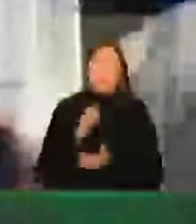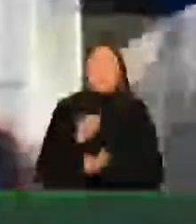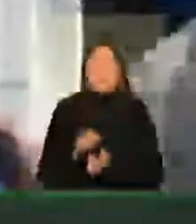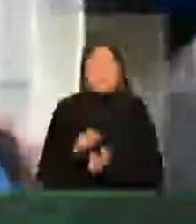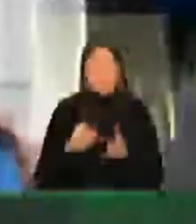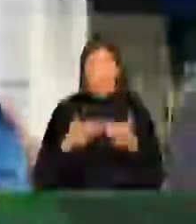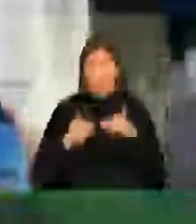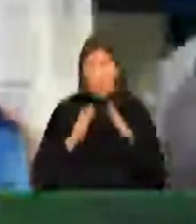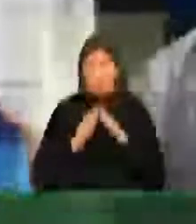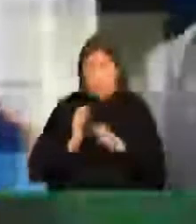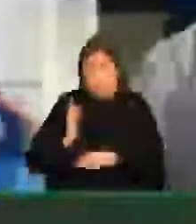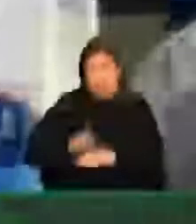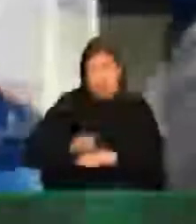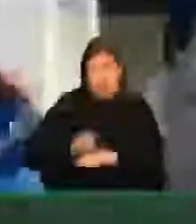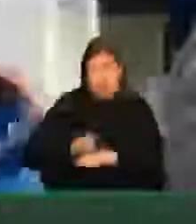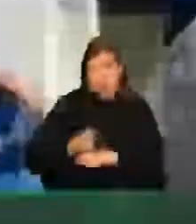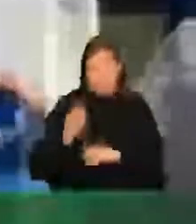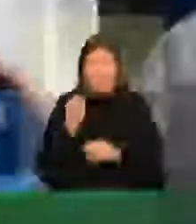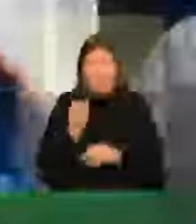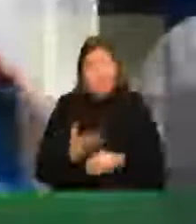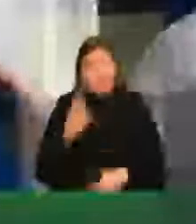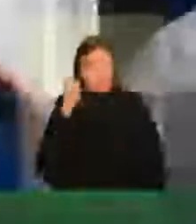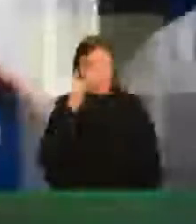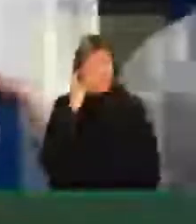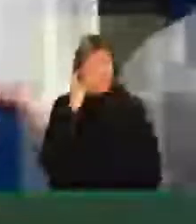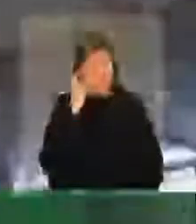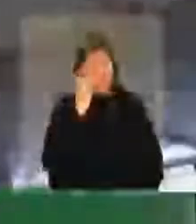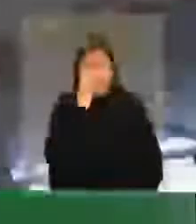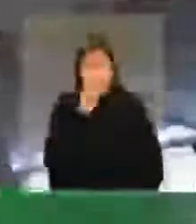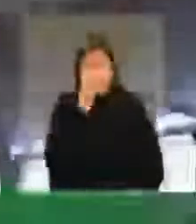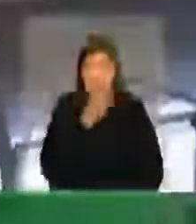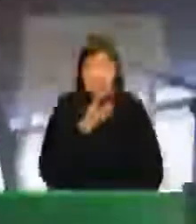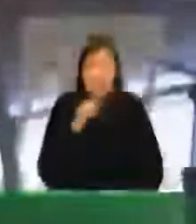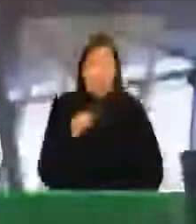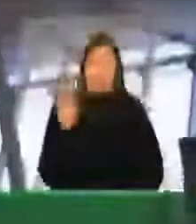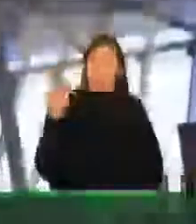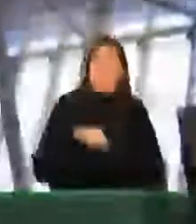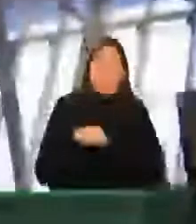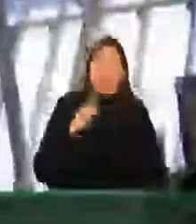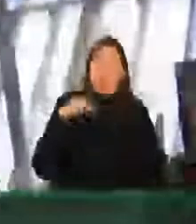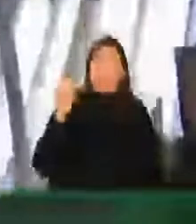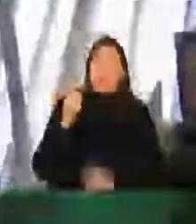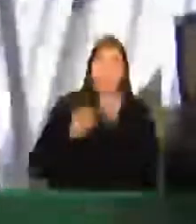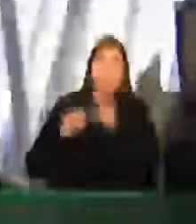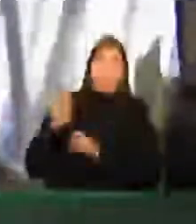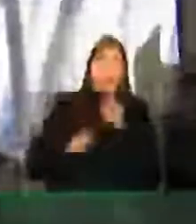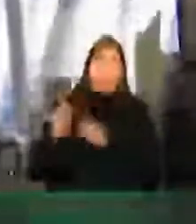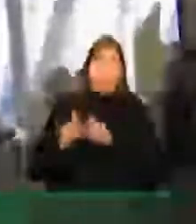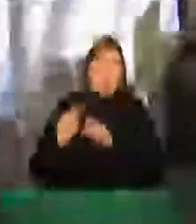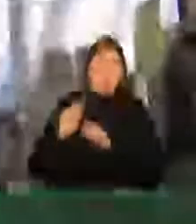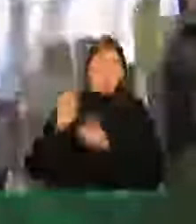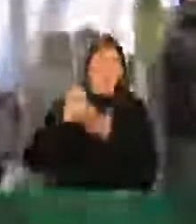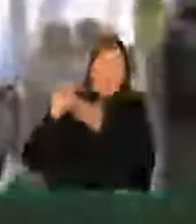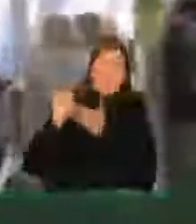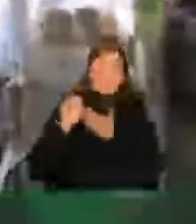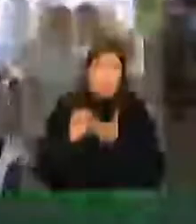pensando sobre la primavera, la posibilidad de que venga a Uruguay extranjeros con el proceso de vacunación completo, para así